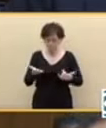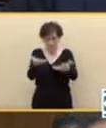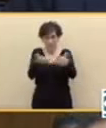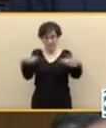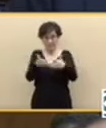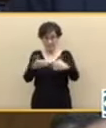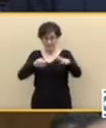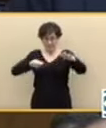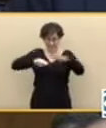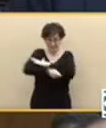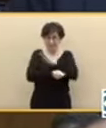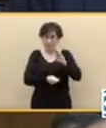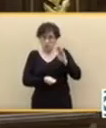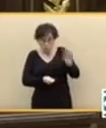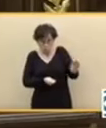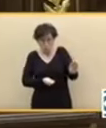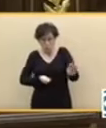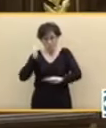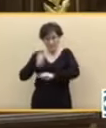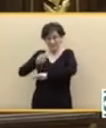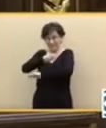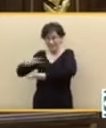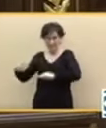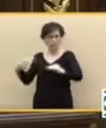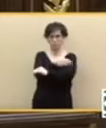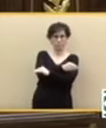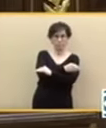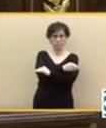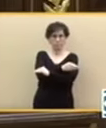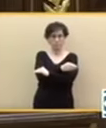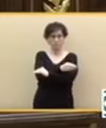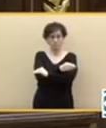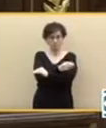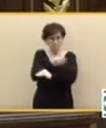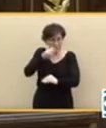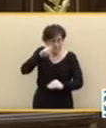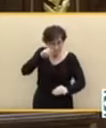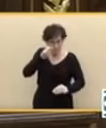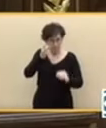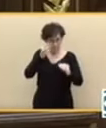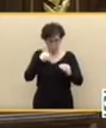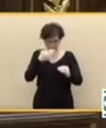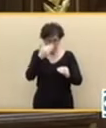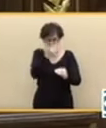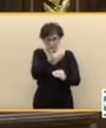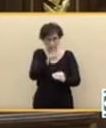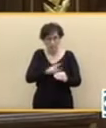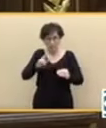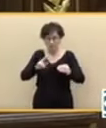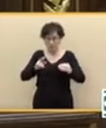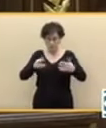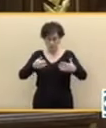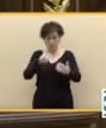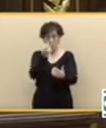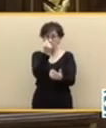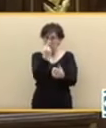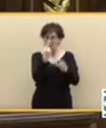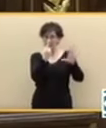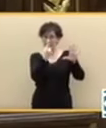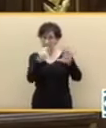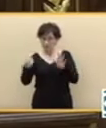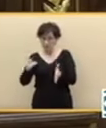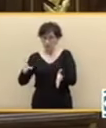contrario de la sentencia. No existe una línea, repito, no existe una línea en esos 1.600 folios donde figure